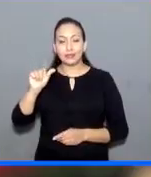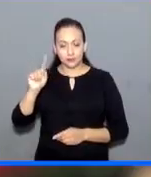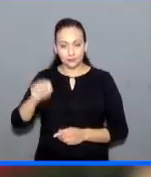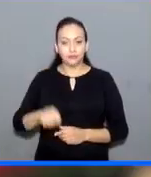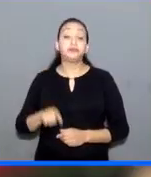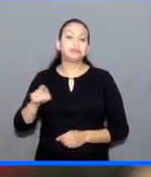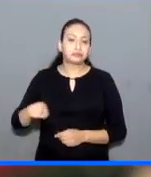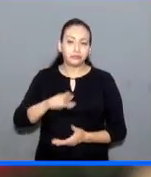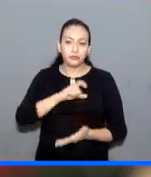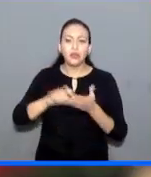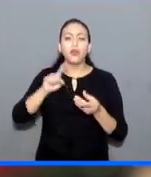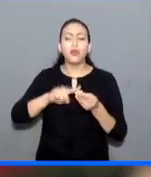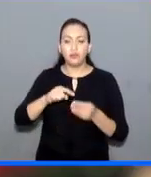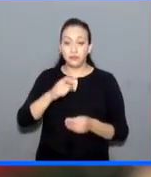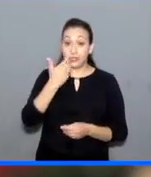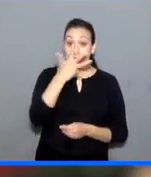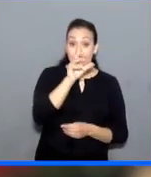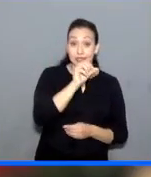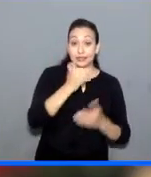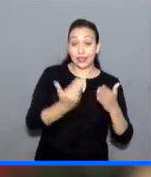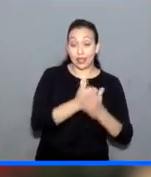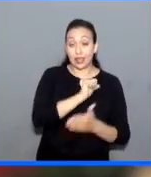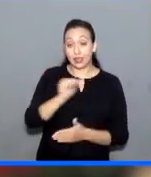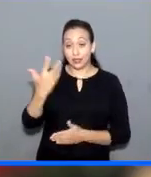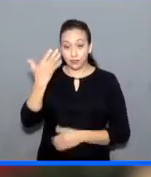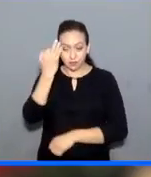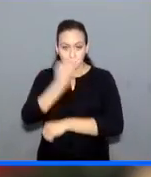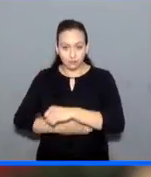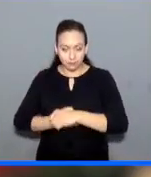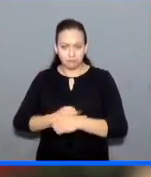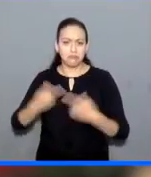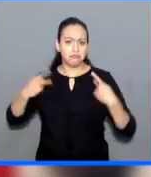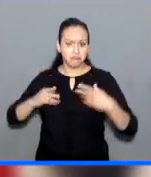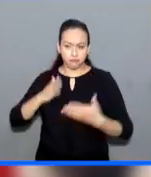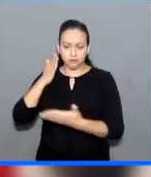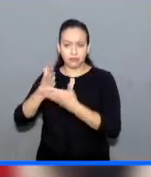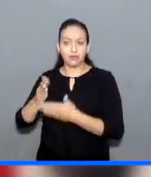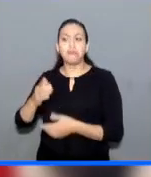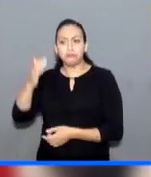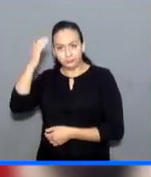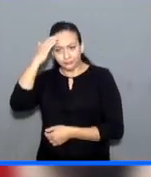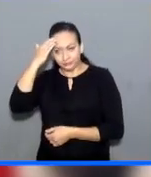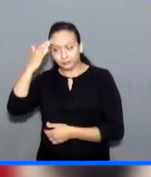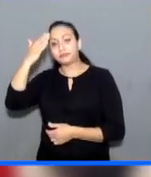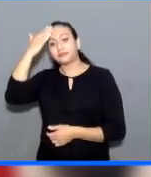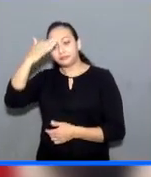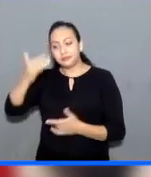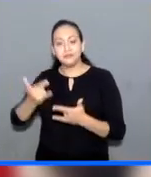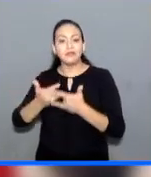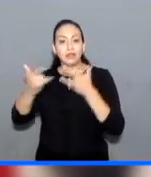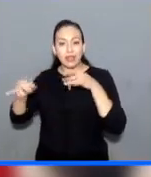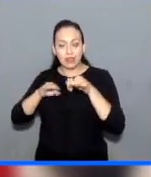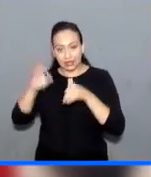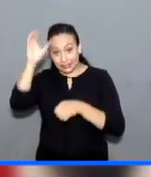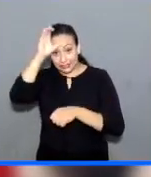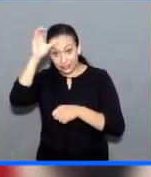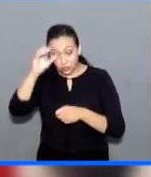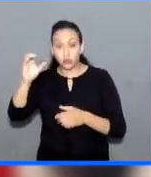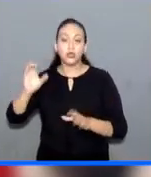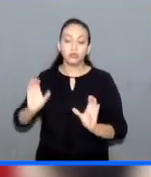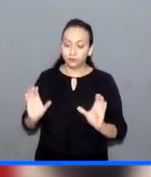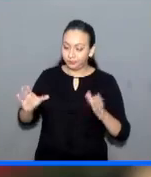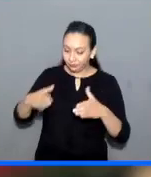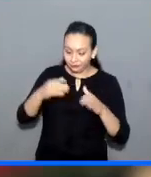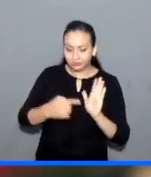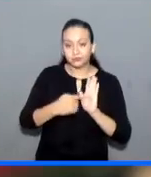10 de la mañana a 5 de la tarde. Los visitantes podrán conocer el trabajo académico, científico y comunitario tras el